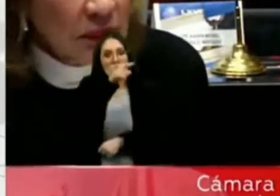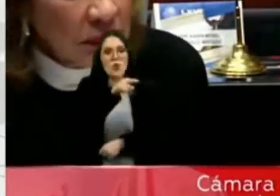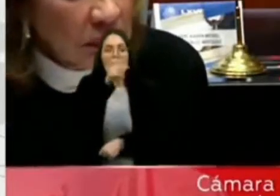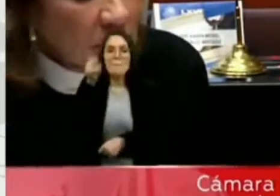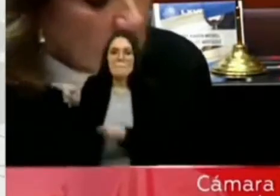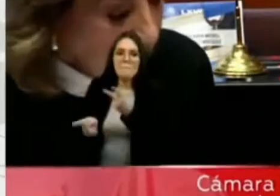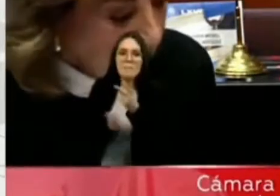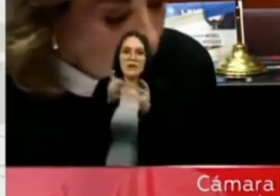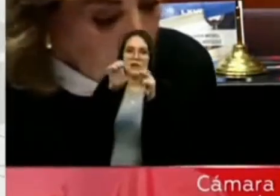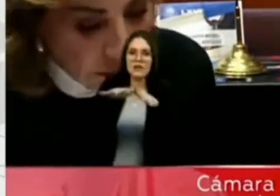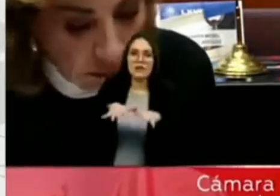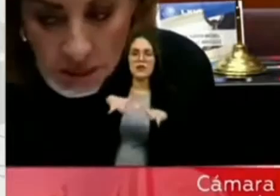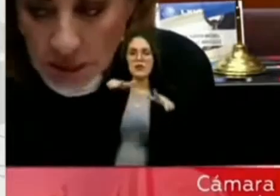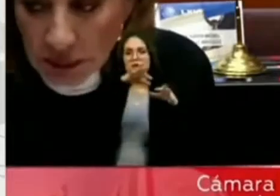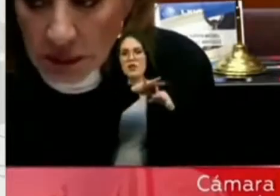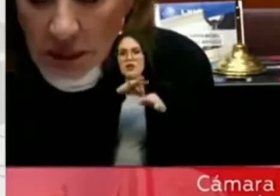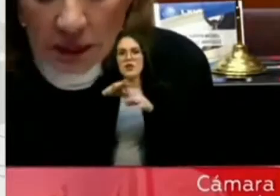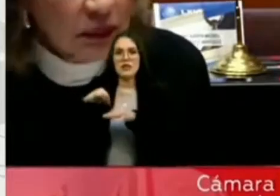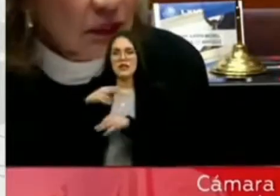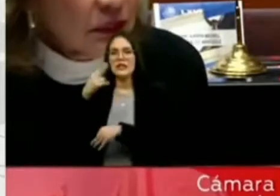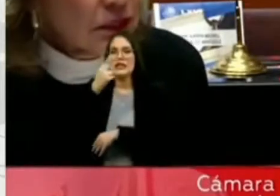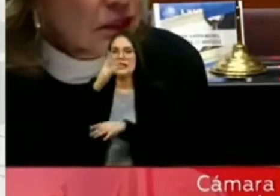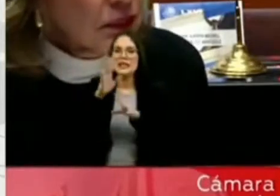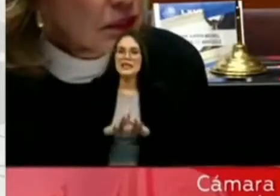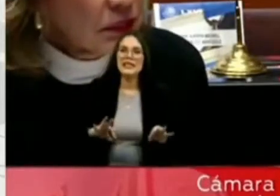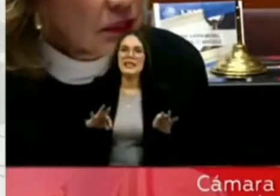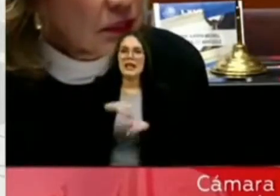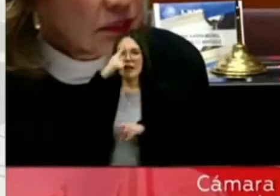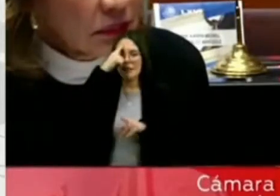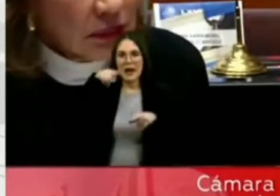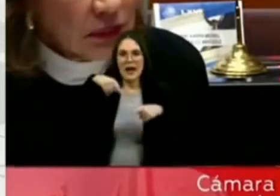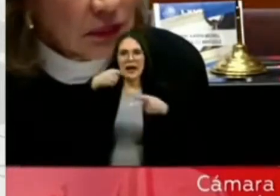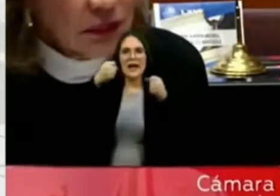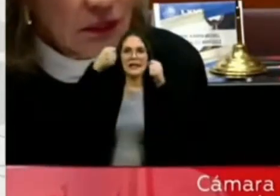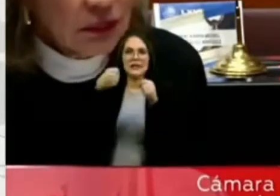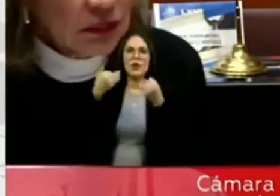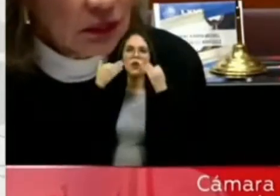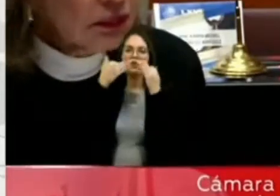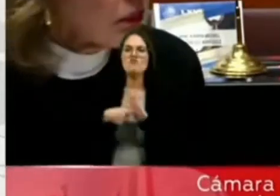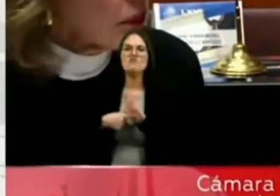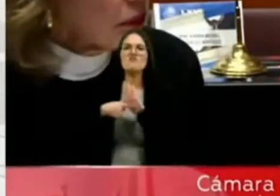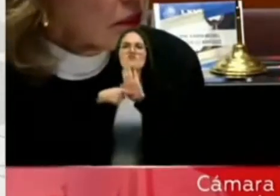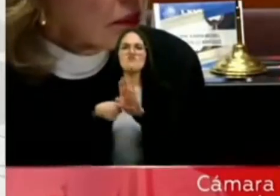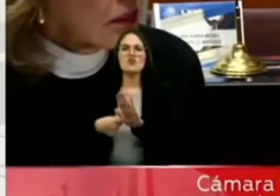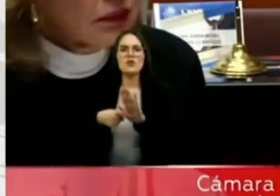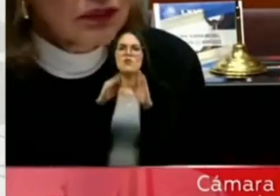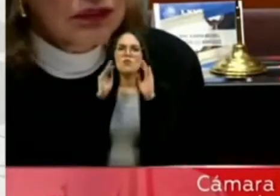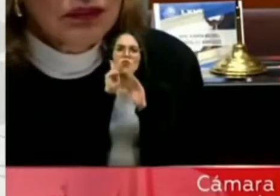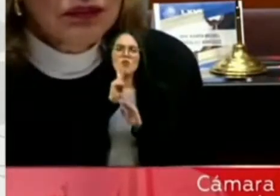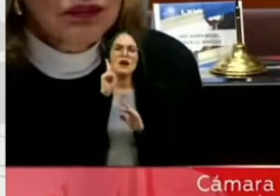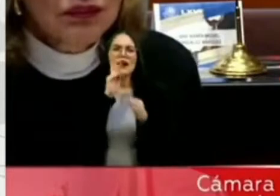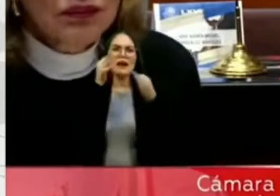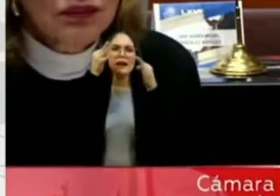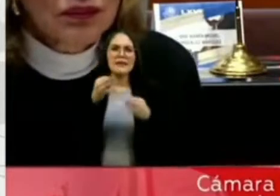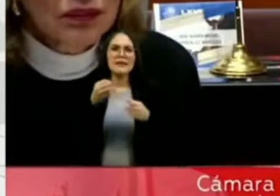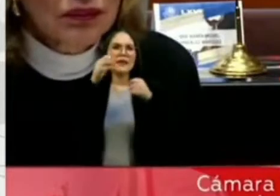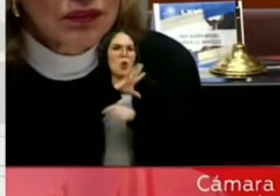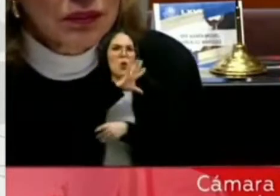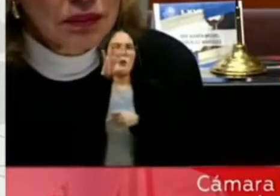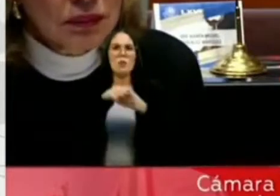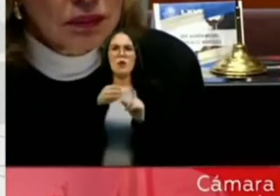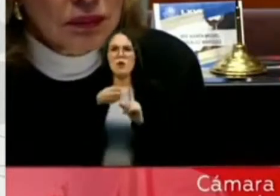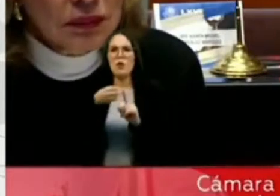pleno la importancia para dar certeza jurídica de un proceso